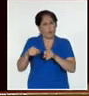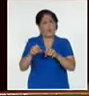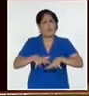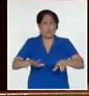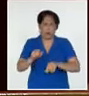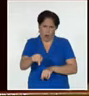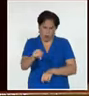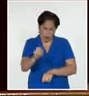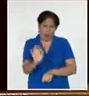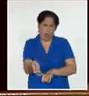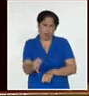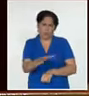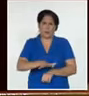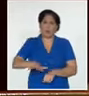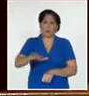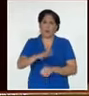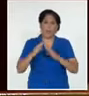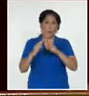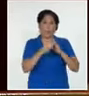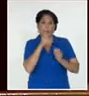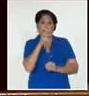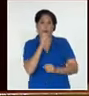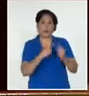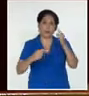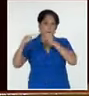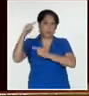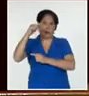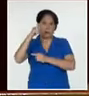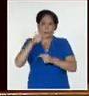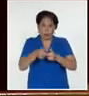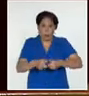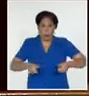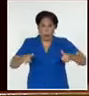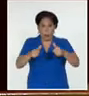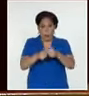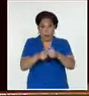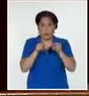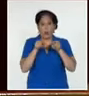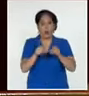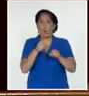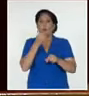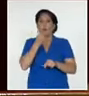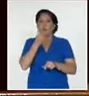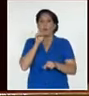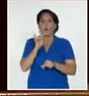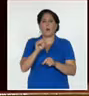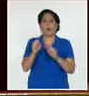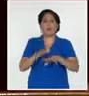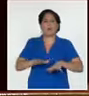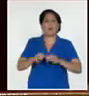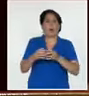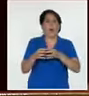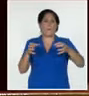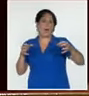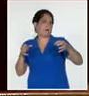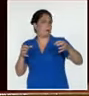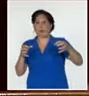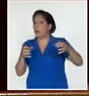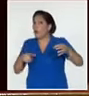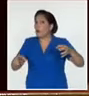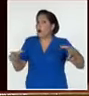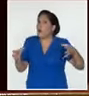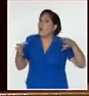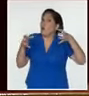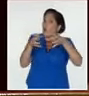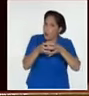sociales de las comunidades. Este Congreso no puede sustraerse de la situación del país, que es